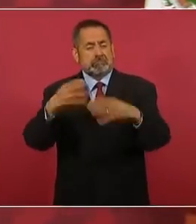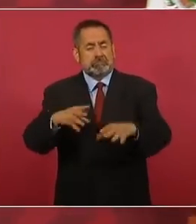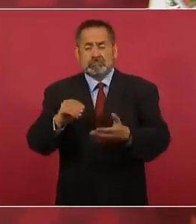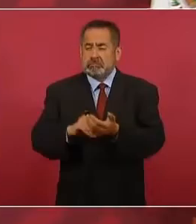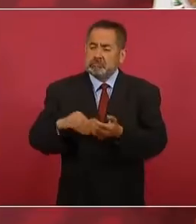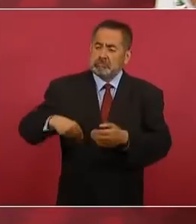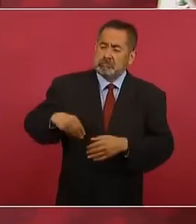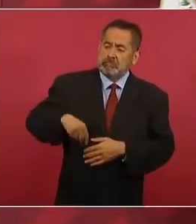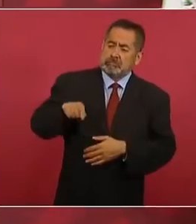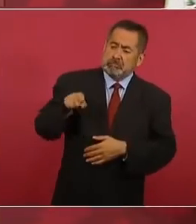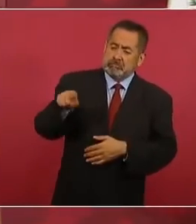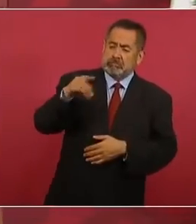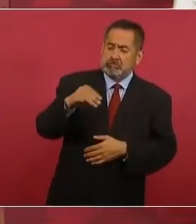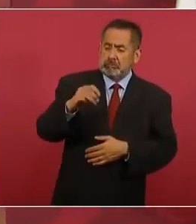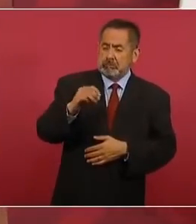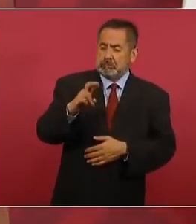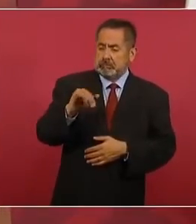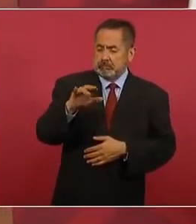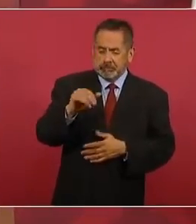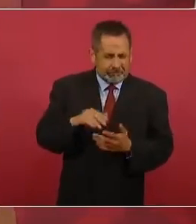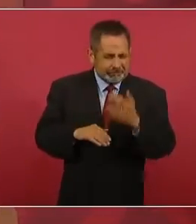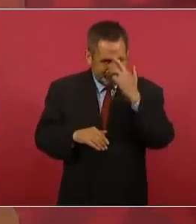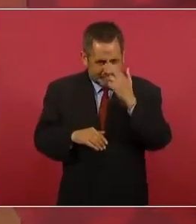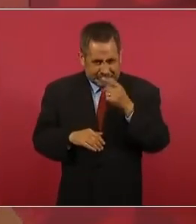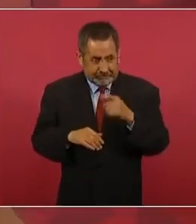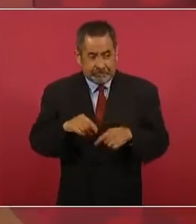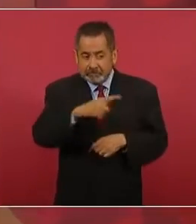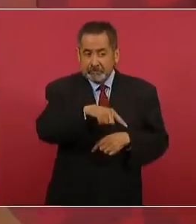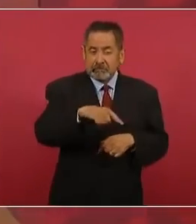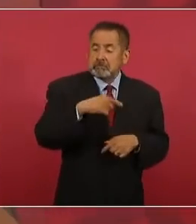incluso lo denunciaron